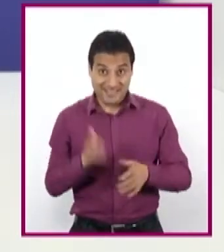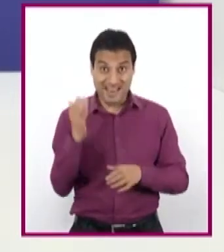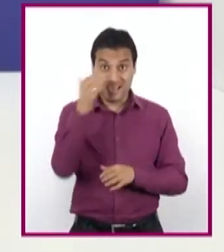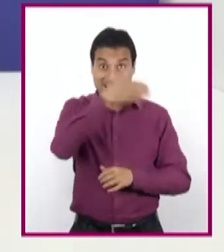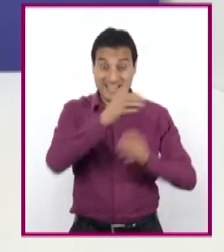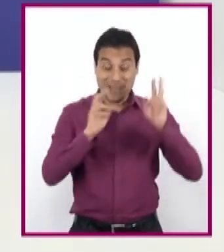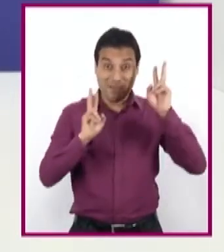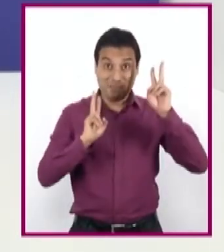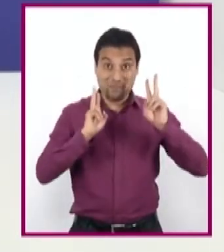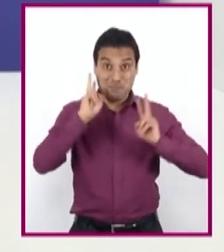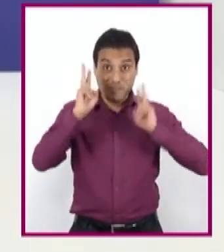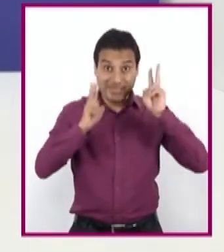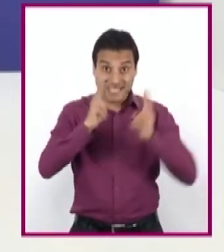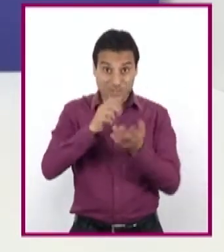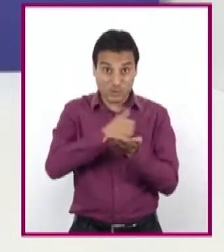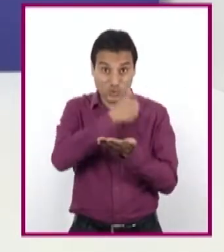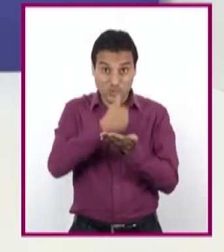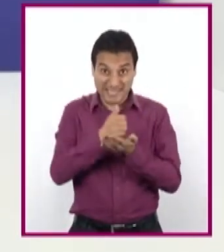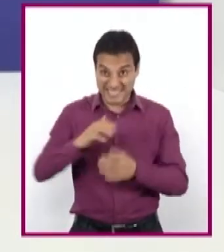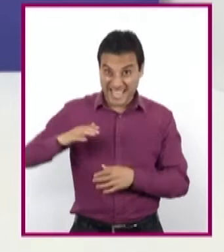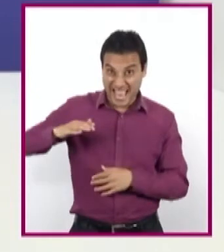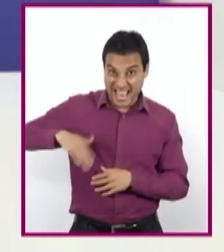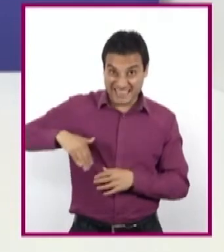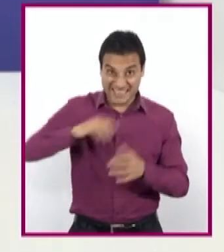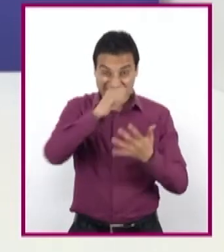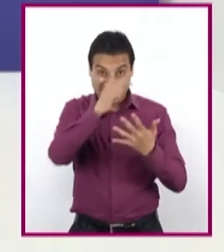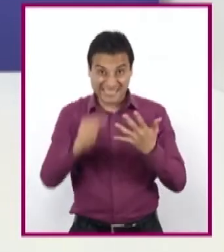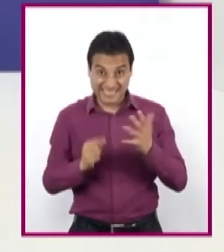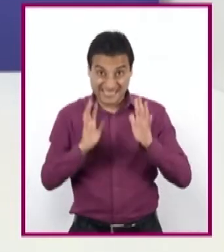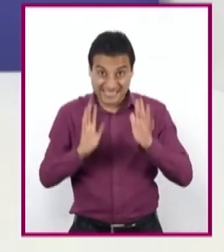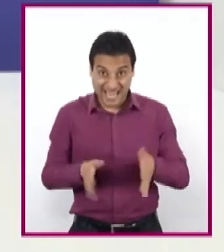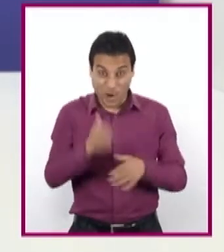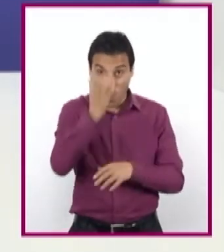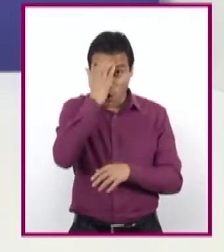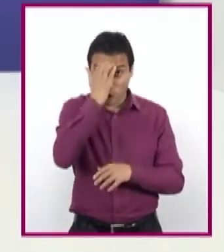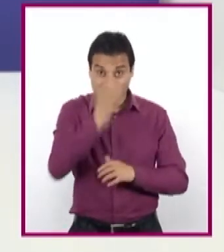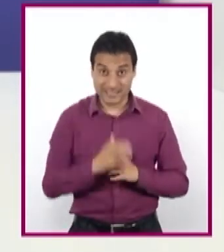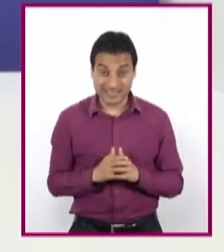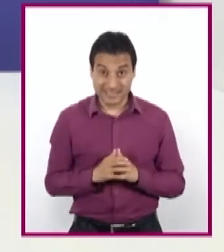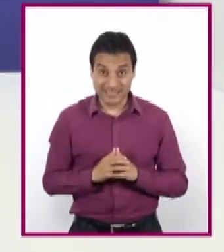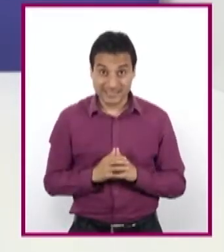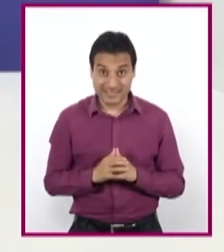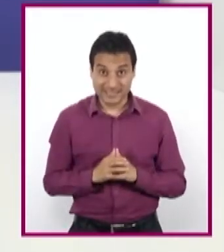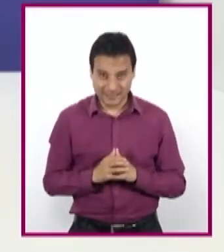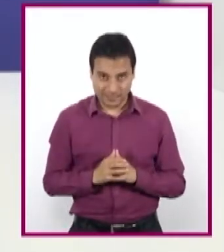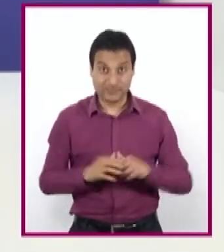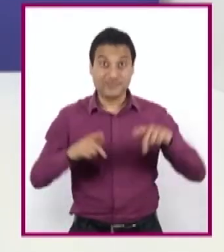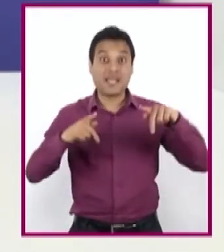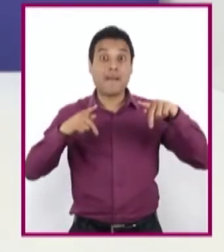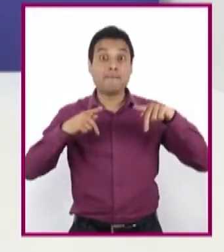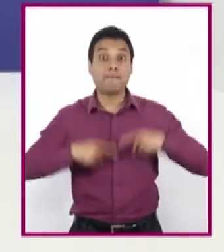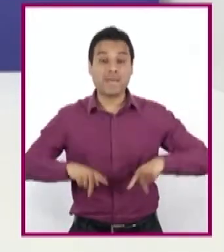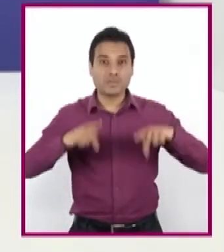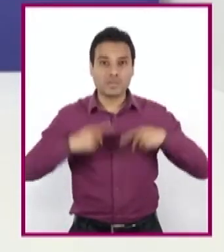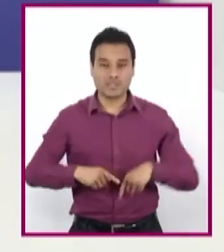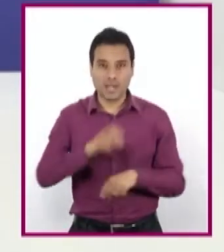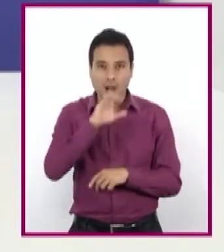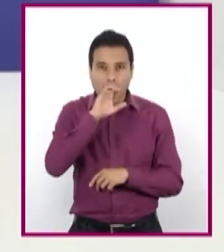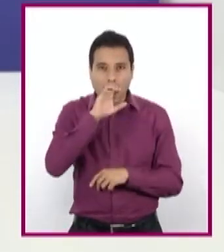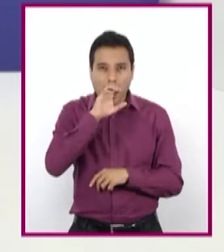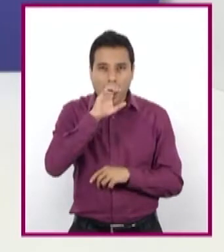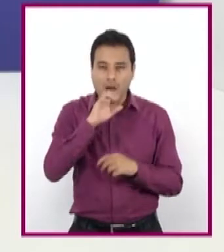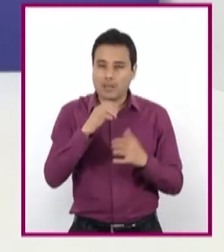de los sitios arqueológicos que aparecen en el video? El asombro que despiertan las zonas arqueológicas de